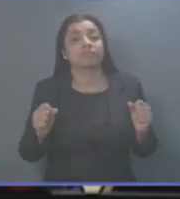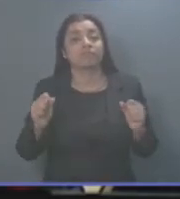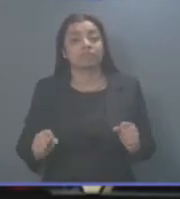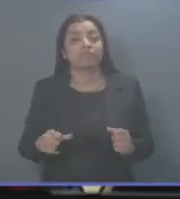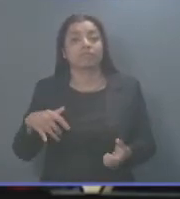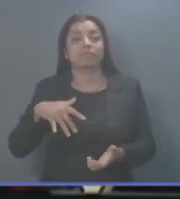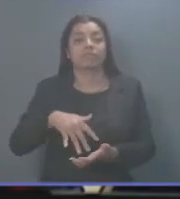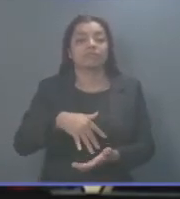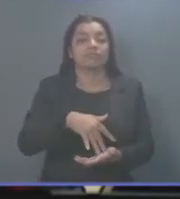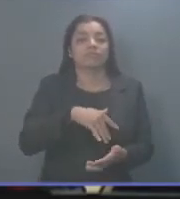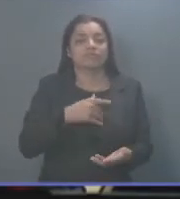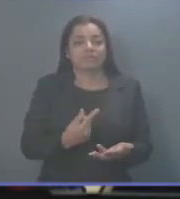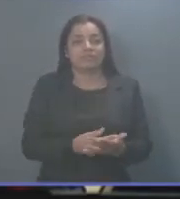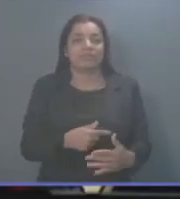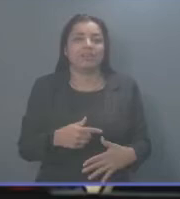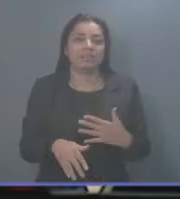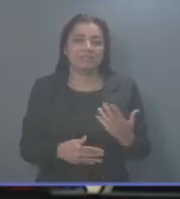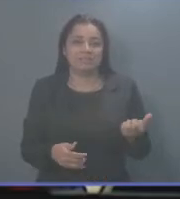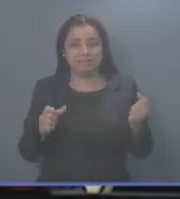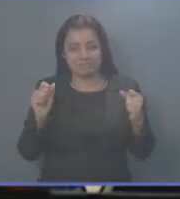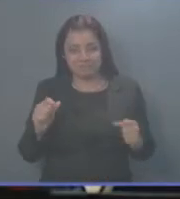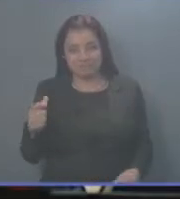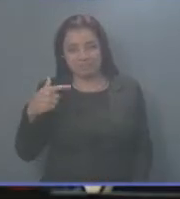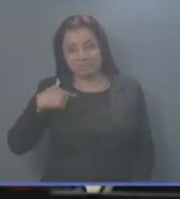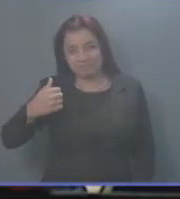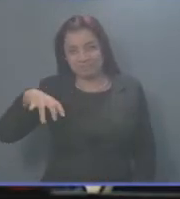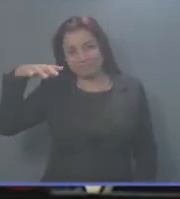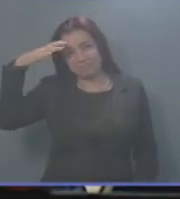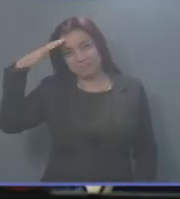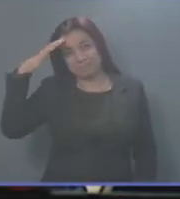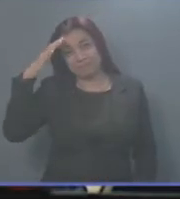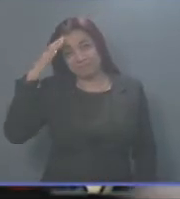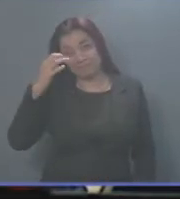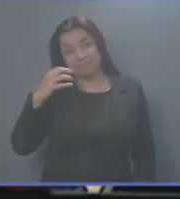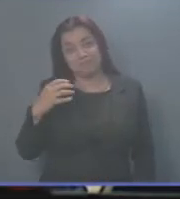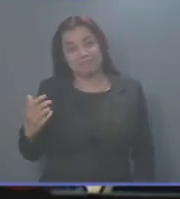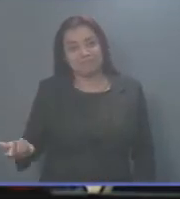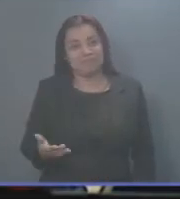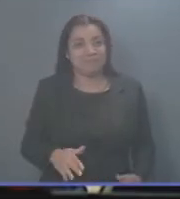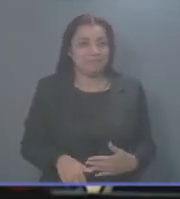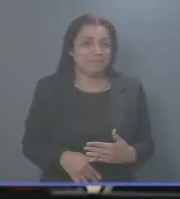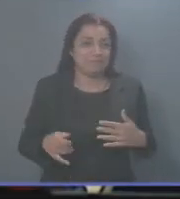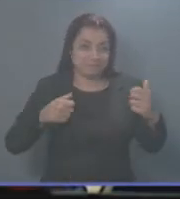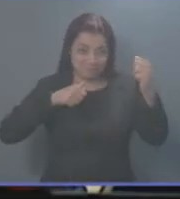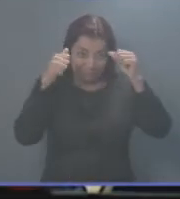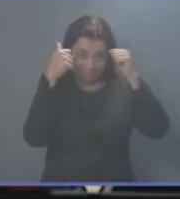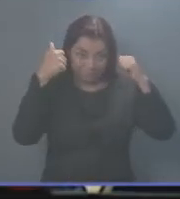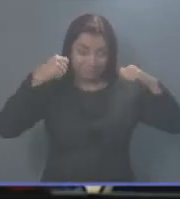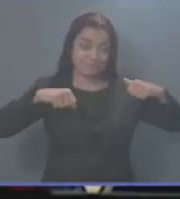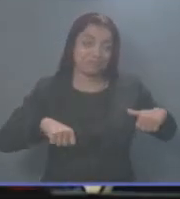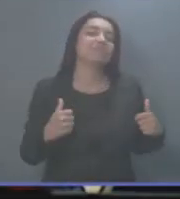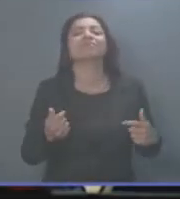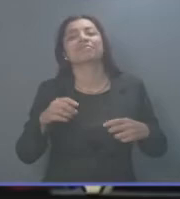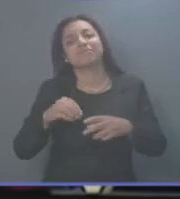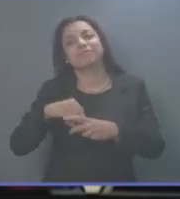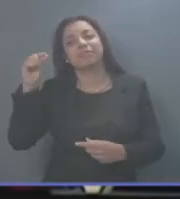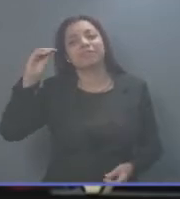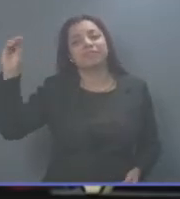población. Y yo creo que este paso de aprobar este